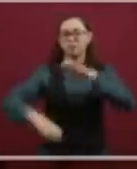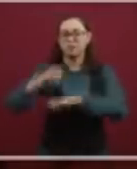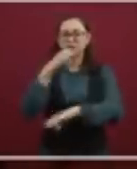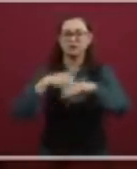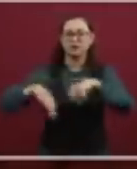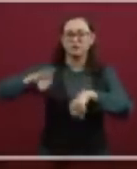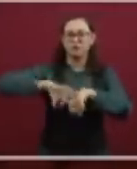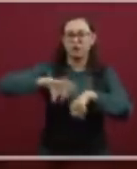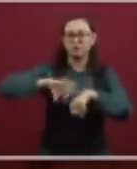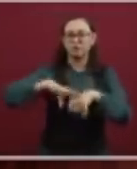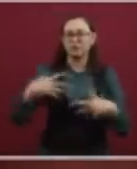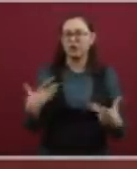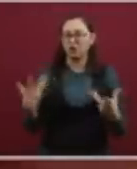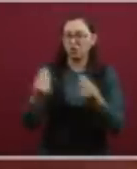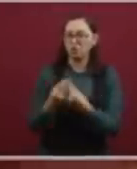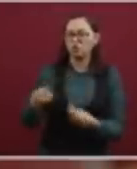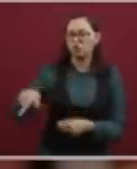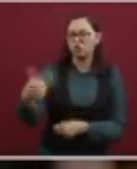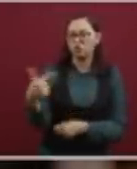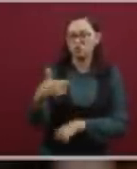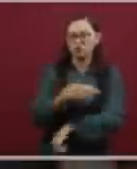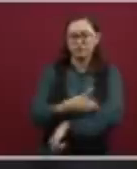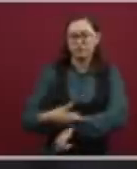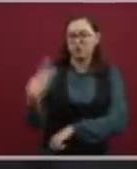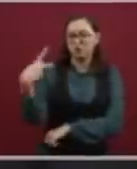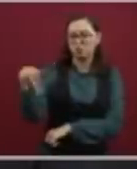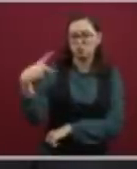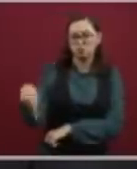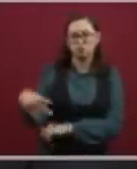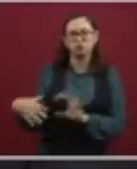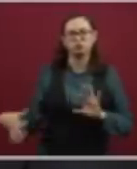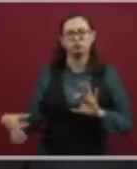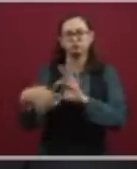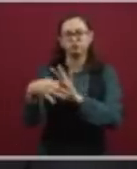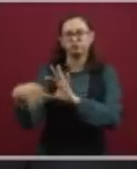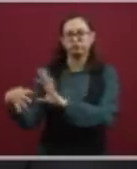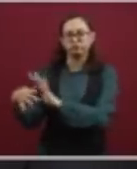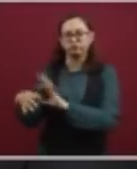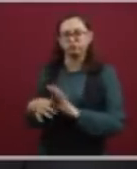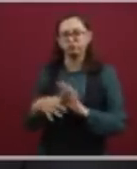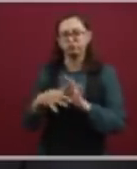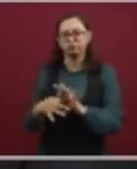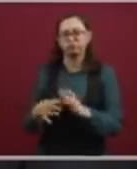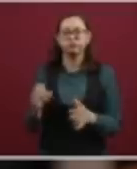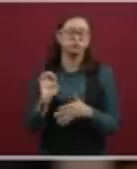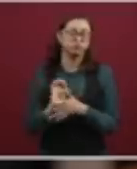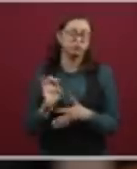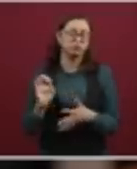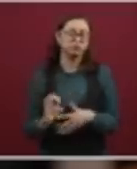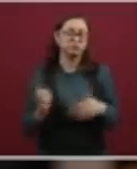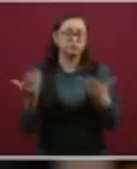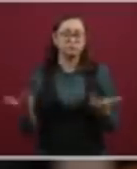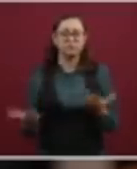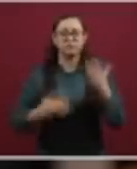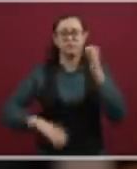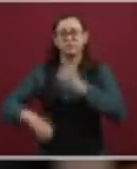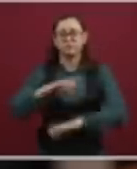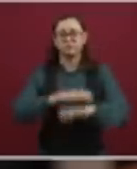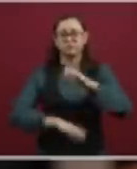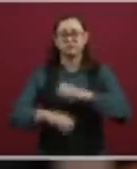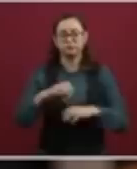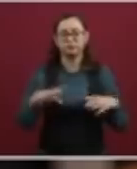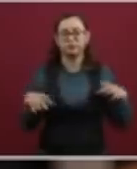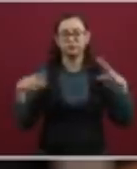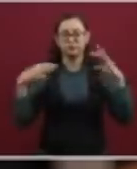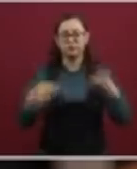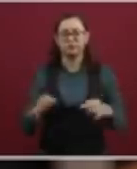y vinculadas a 11 familiares y colaboradores cercanas al superdelegado. Precisamente la empresa fue